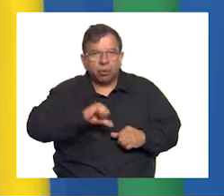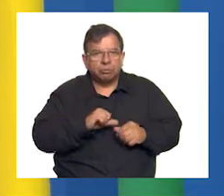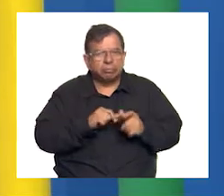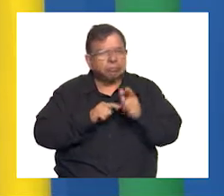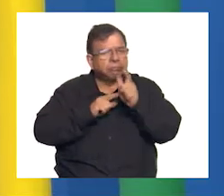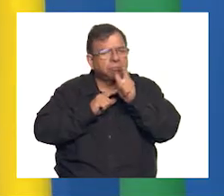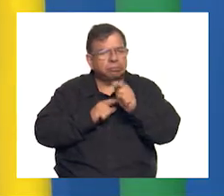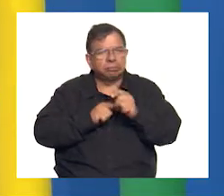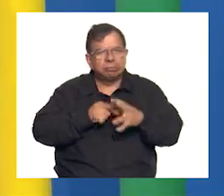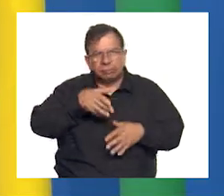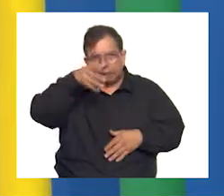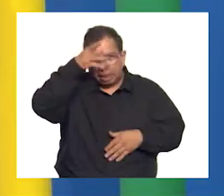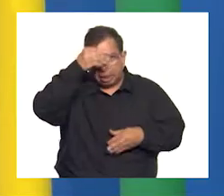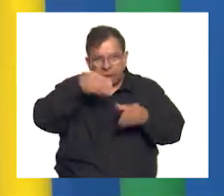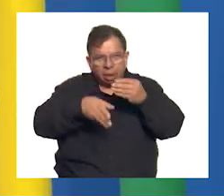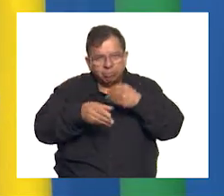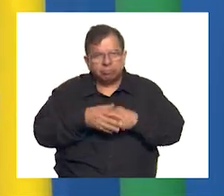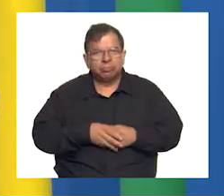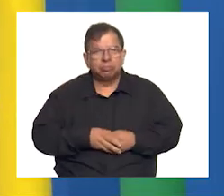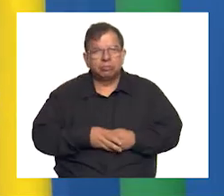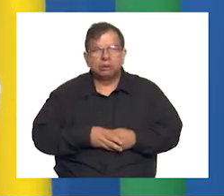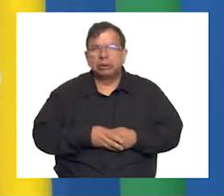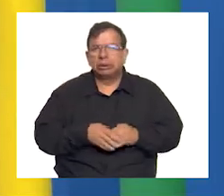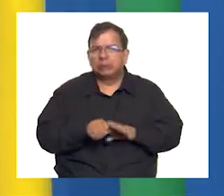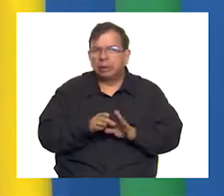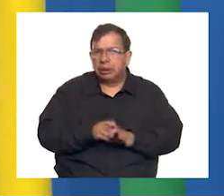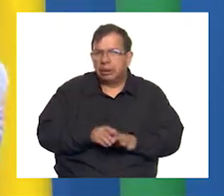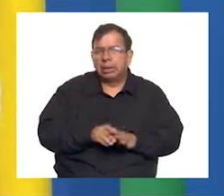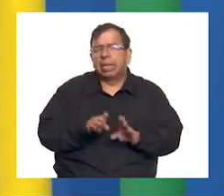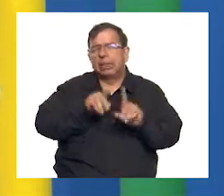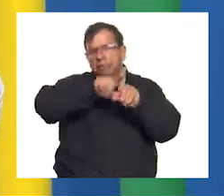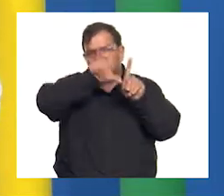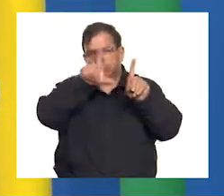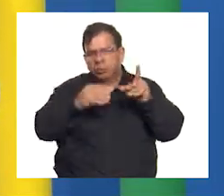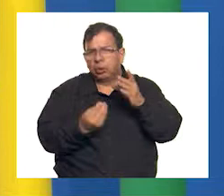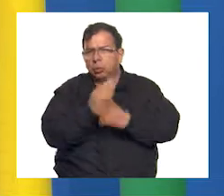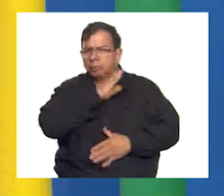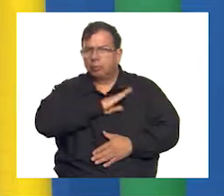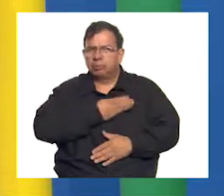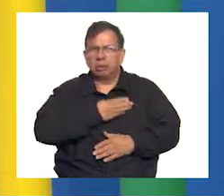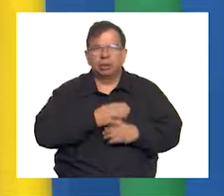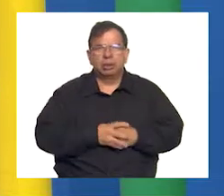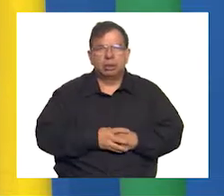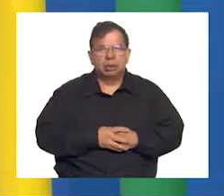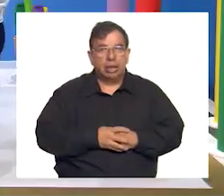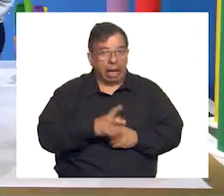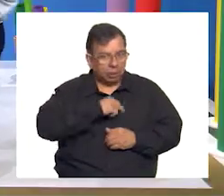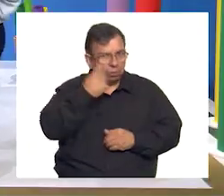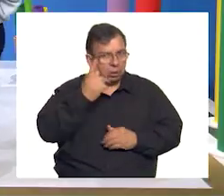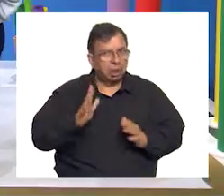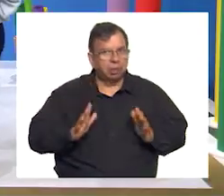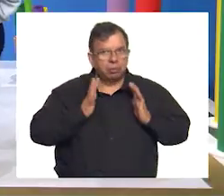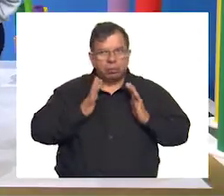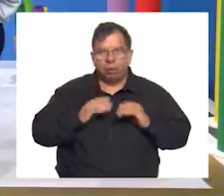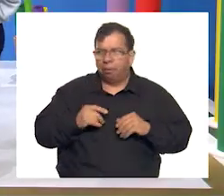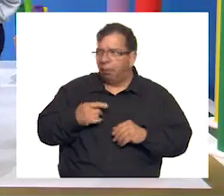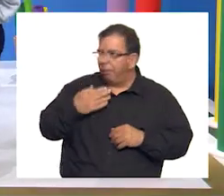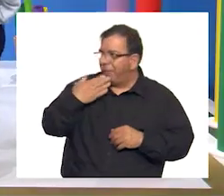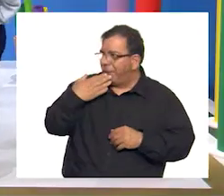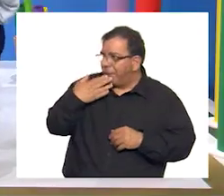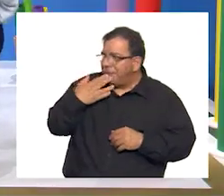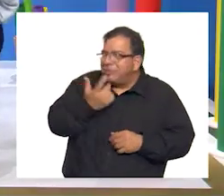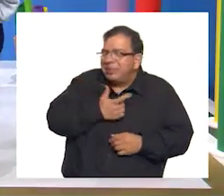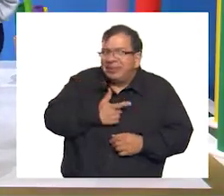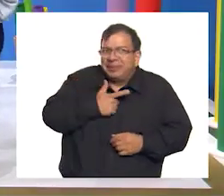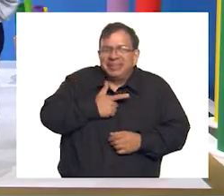continuaremos aprendiendo más acerca de nuestro pasado novohispano. Y para esto tenemos preparada una sorpresa. ¡Uy! Me encantan